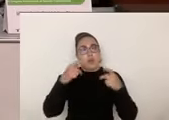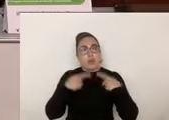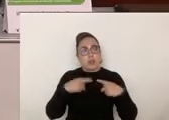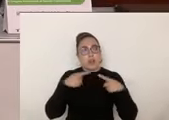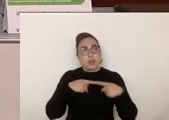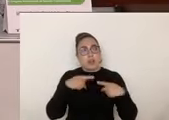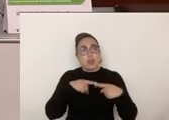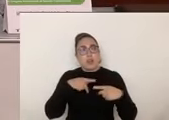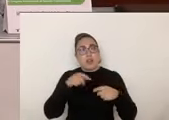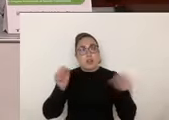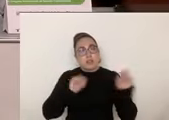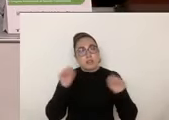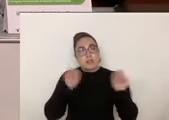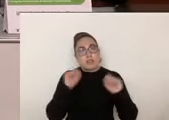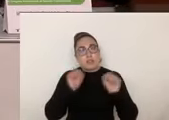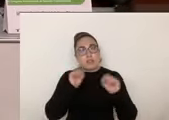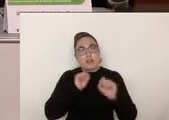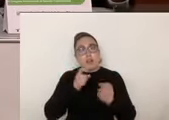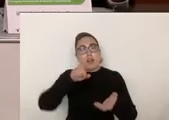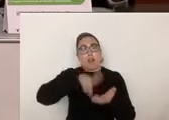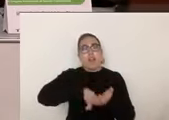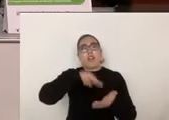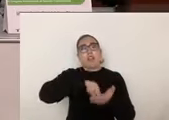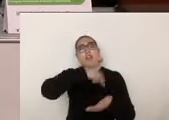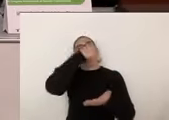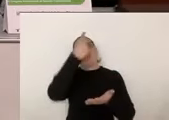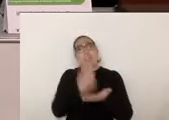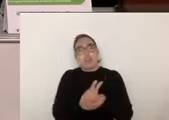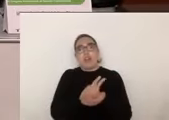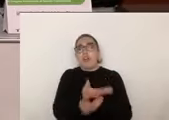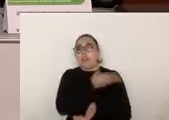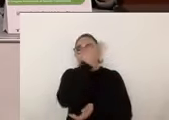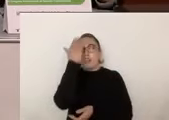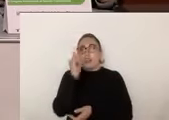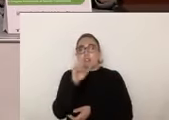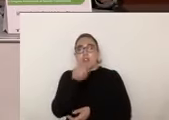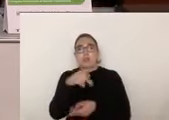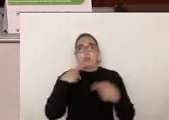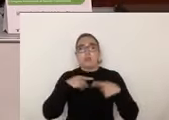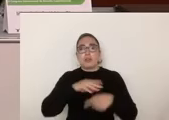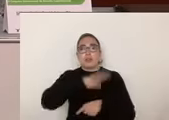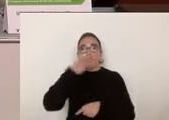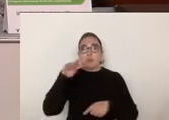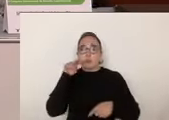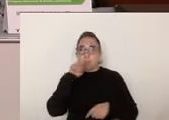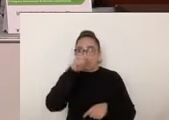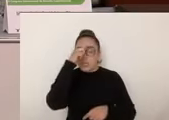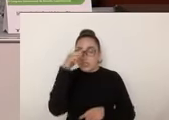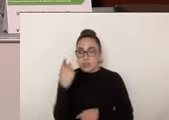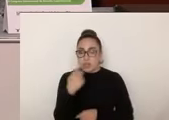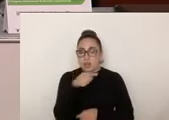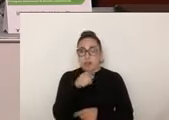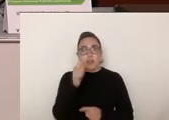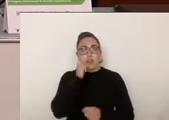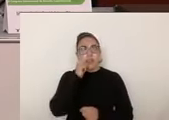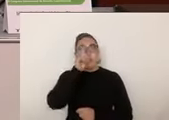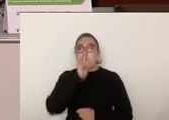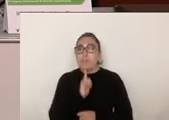crisis cardiovascular respiratoria. No se sabía, pero vamos, que estaba a punto de morirse sí se veía. Bueno,